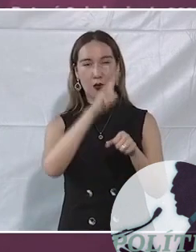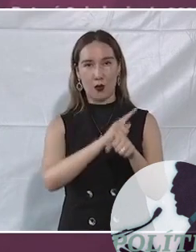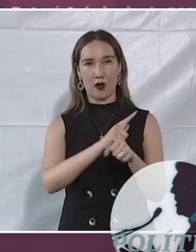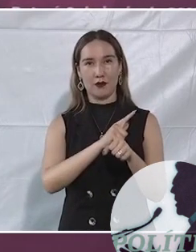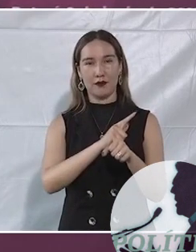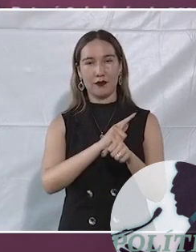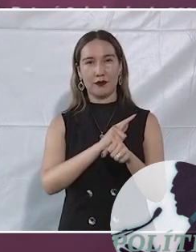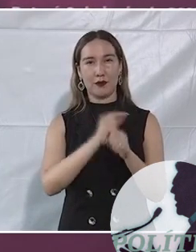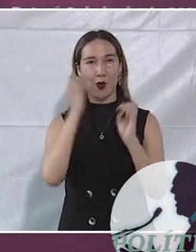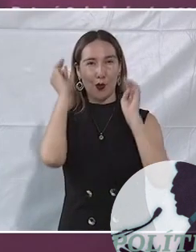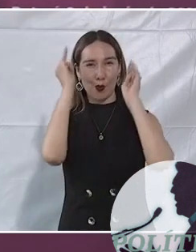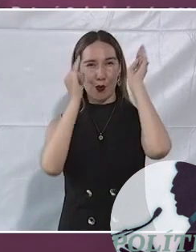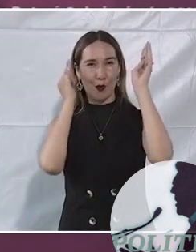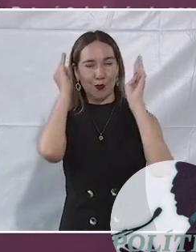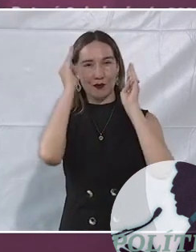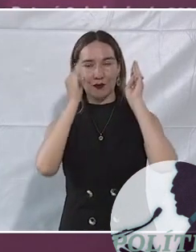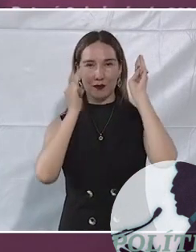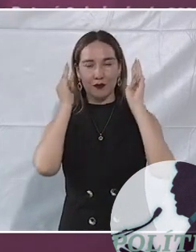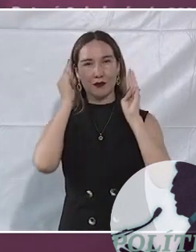casa.